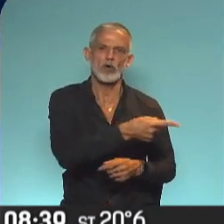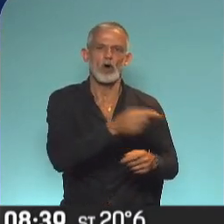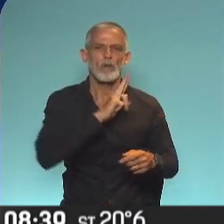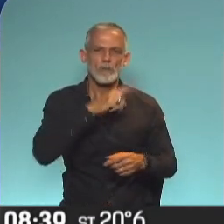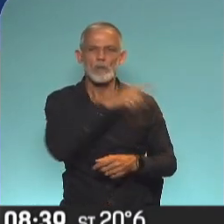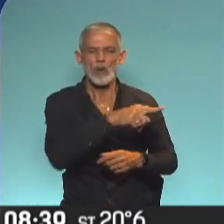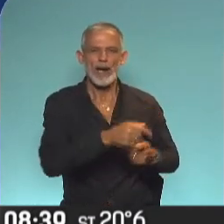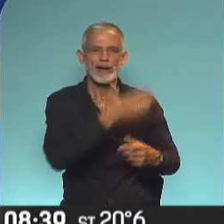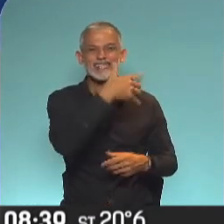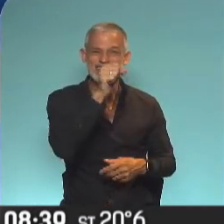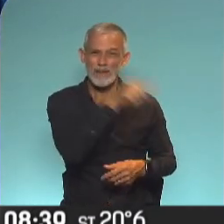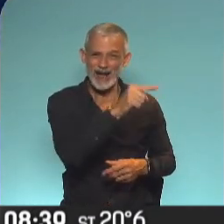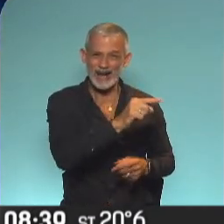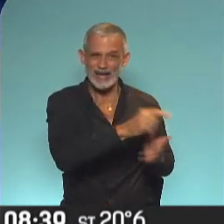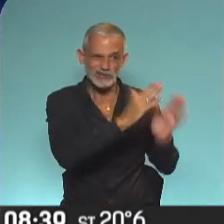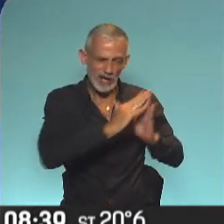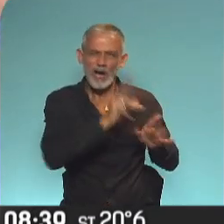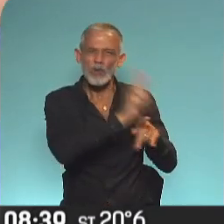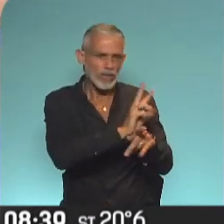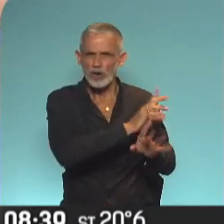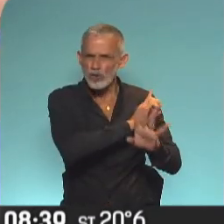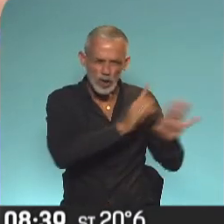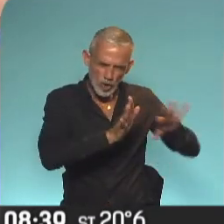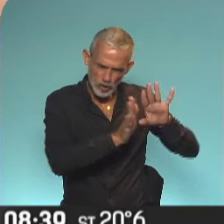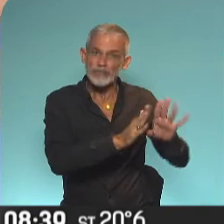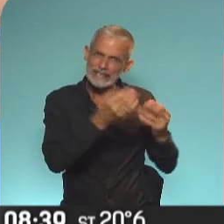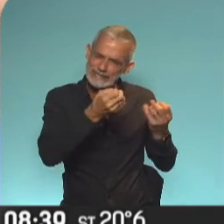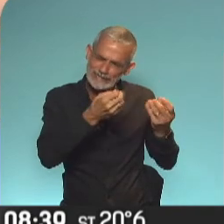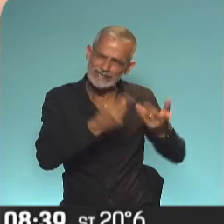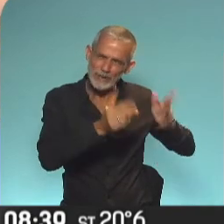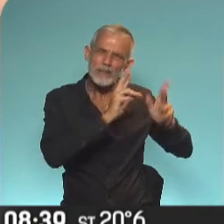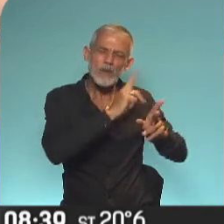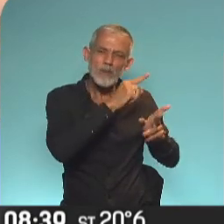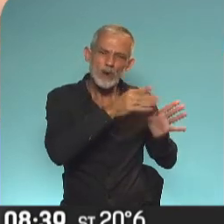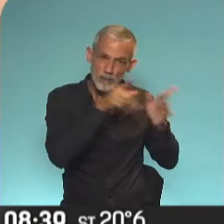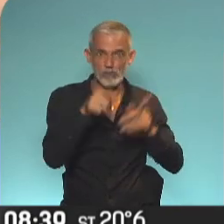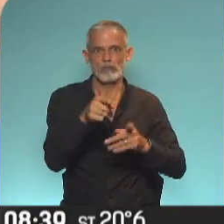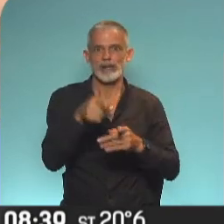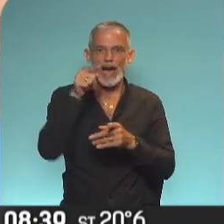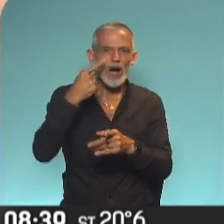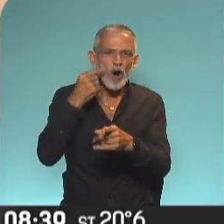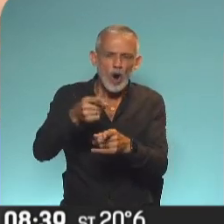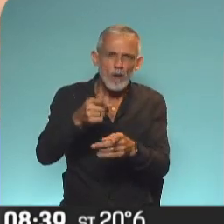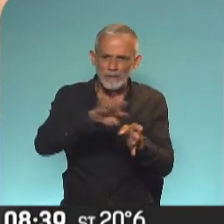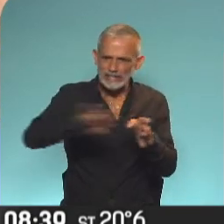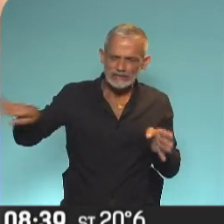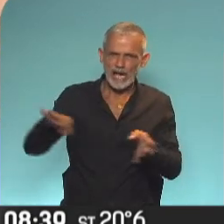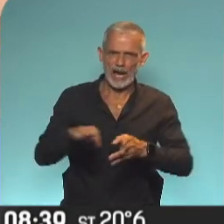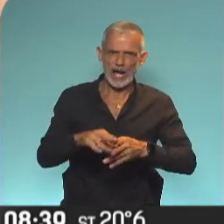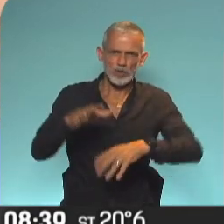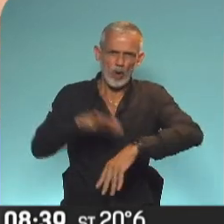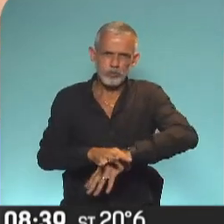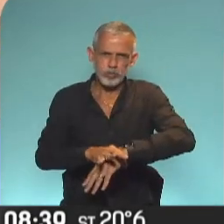antipánico, llevarla a ella a un refugio. Bueno, si es necesario hay que tenerlo, pero el centro es que a él se lo saque. Bueno,